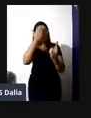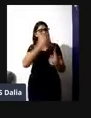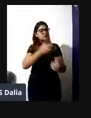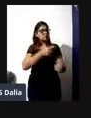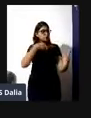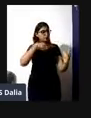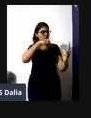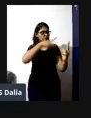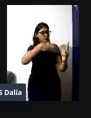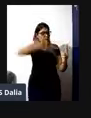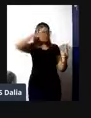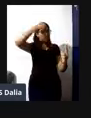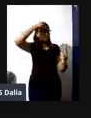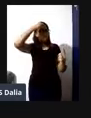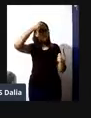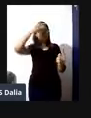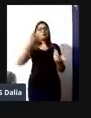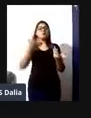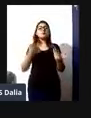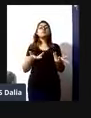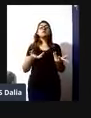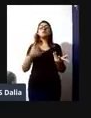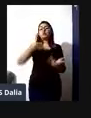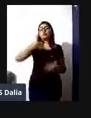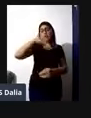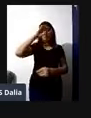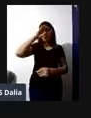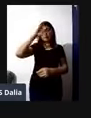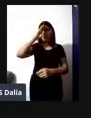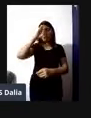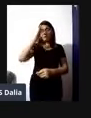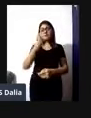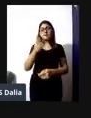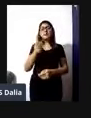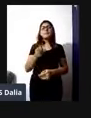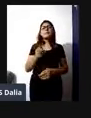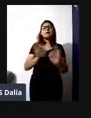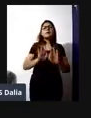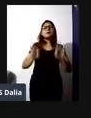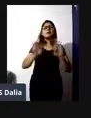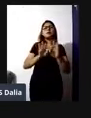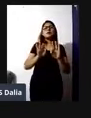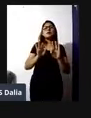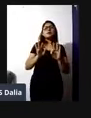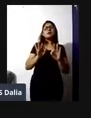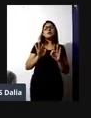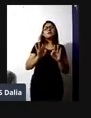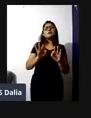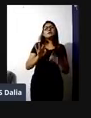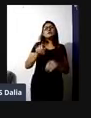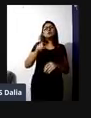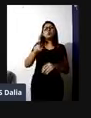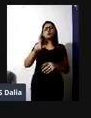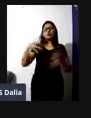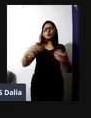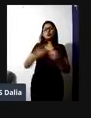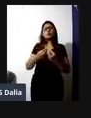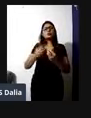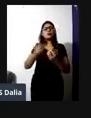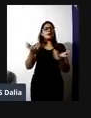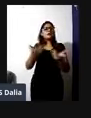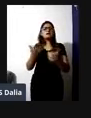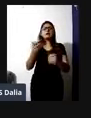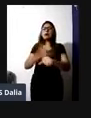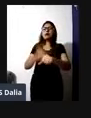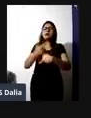Y yo creo que valdría la pena que pudieran hacer actividades en conjunto, chiquitas, tampoco así